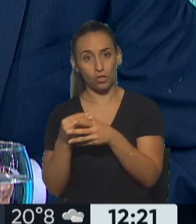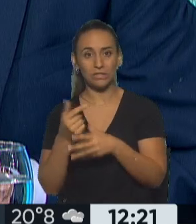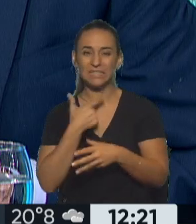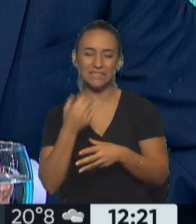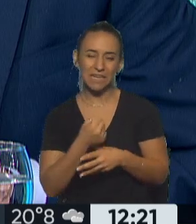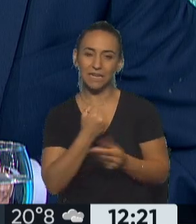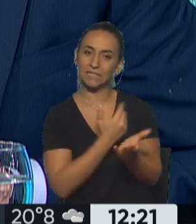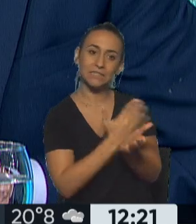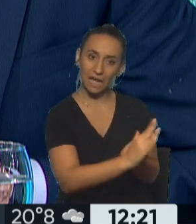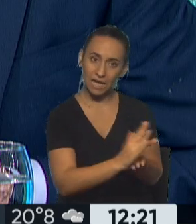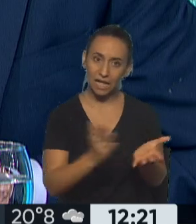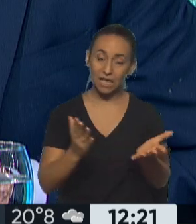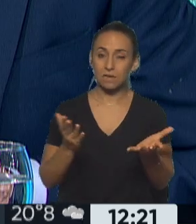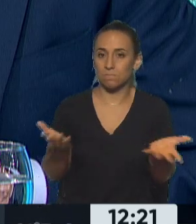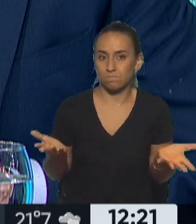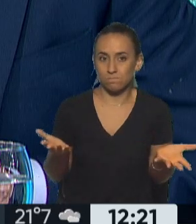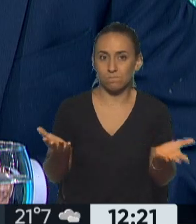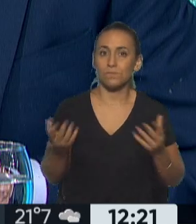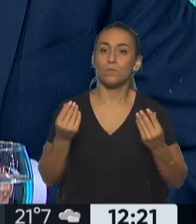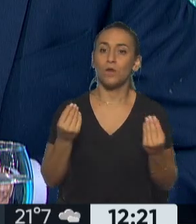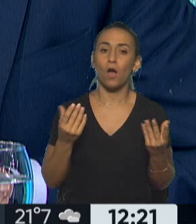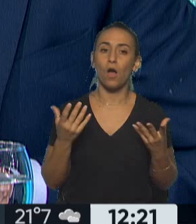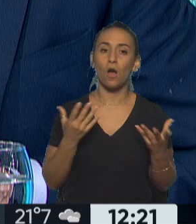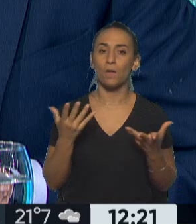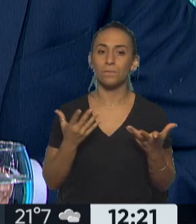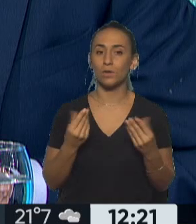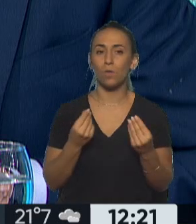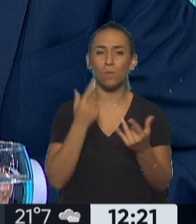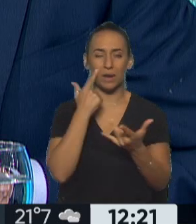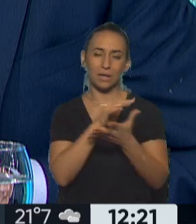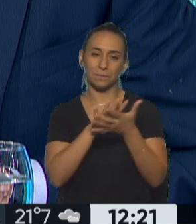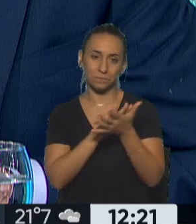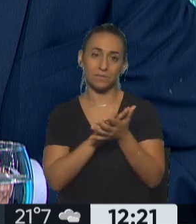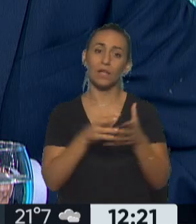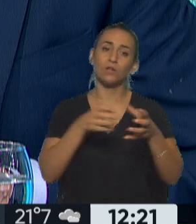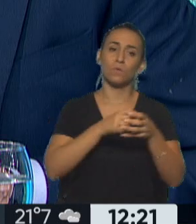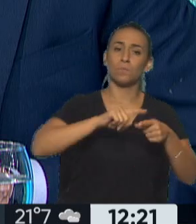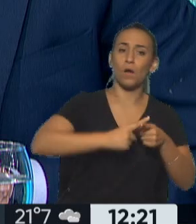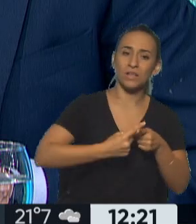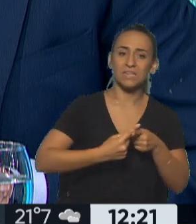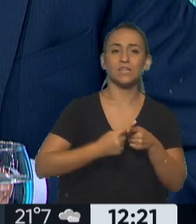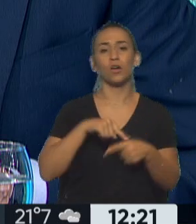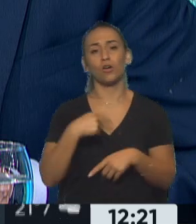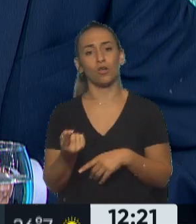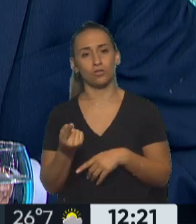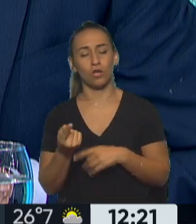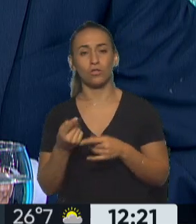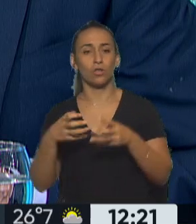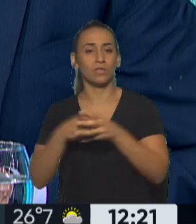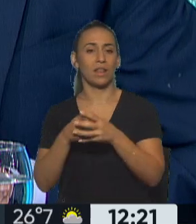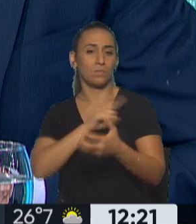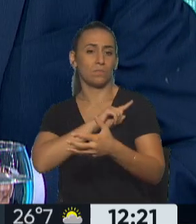Digo, ¿esa reforma también es necesaria para evitar que haya esta connivencia entre sectores políticos con también un sector del